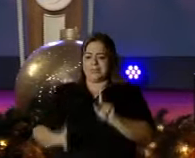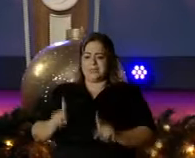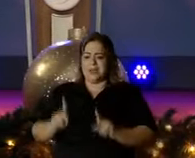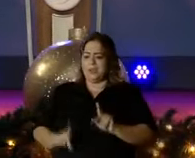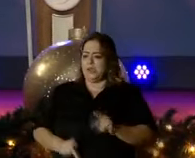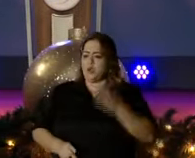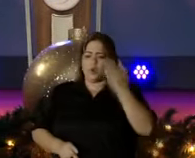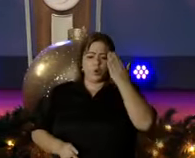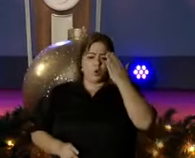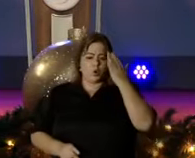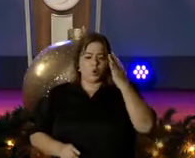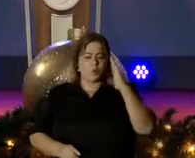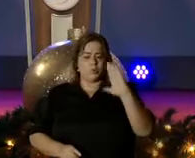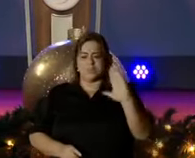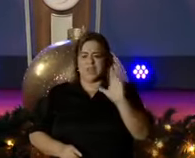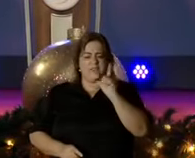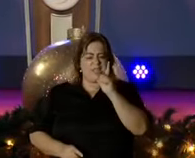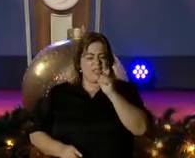Jesús aún dentro de la iglesia.